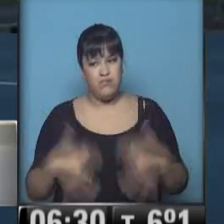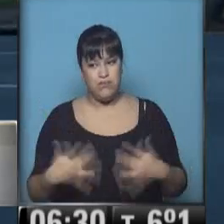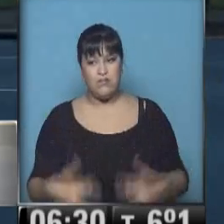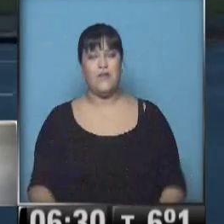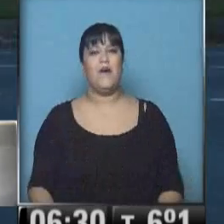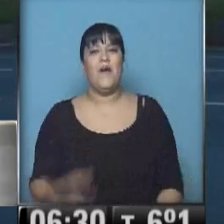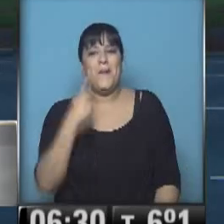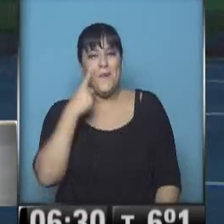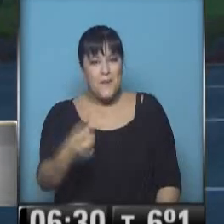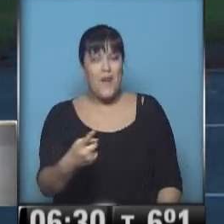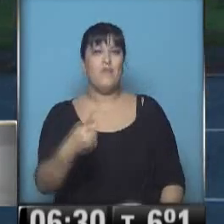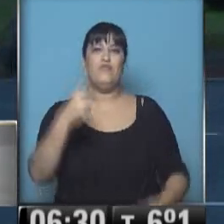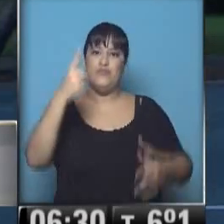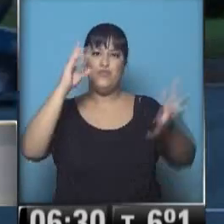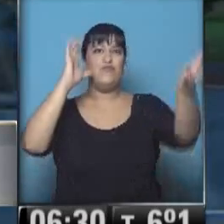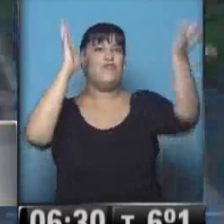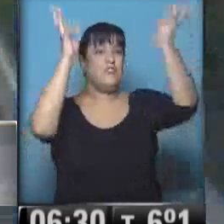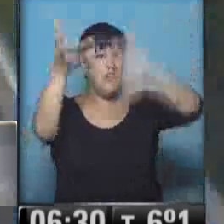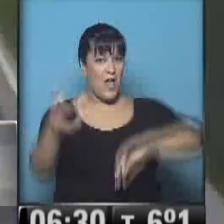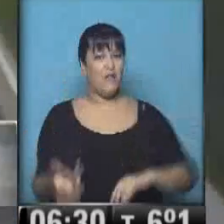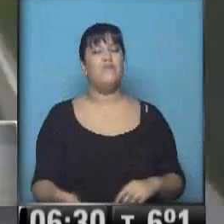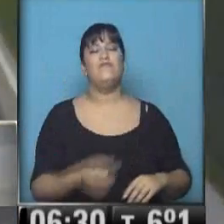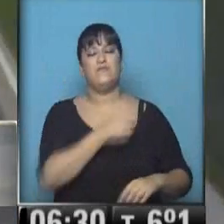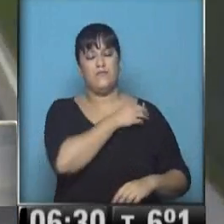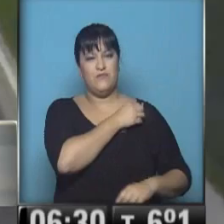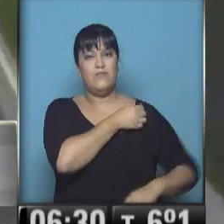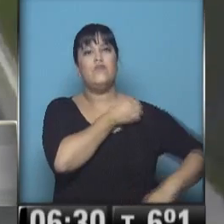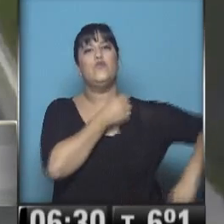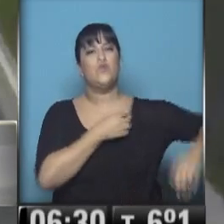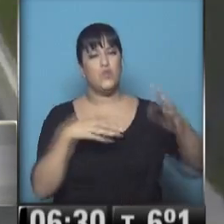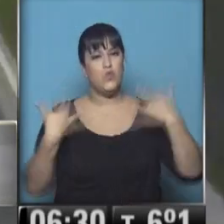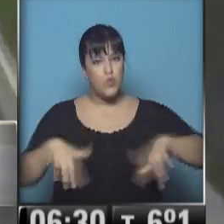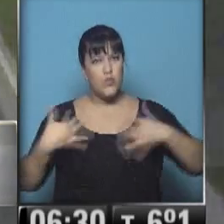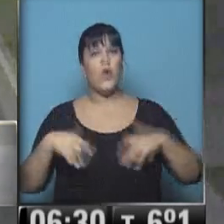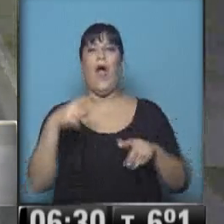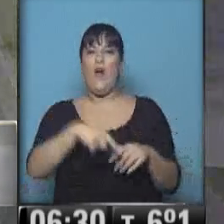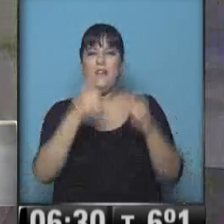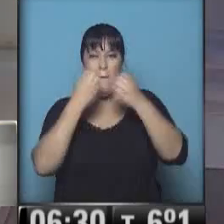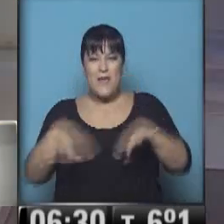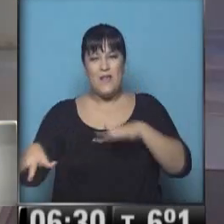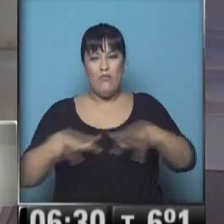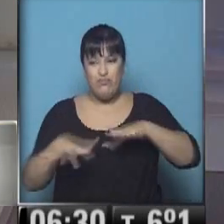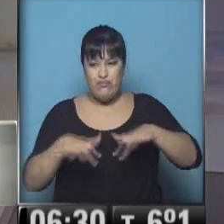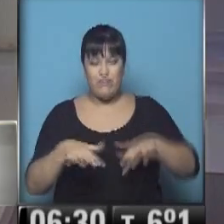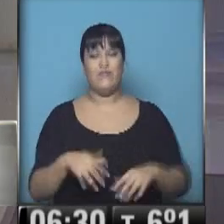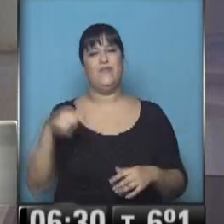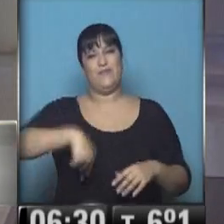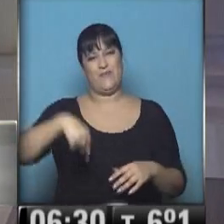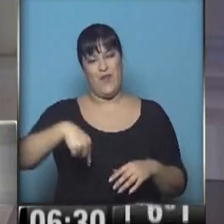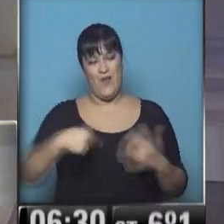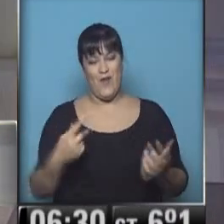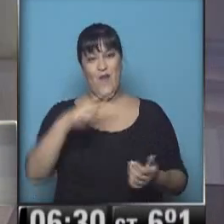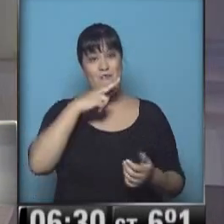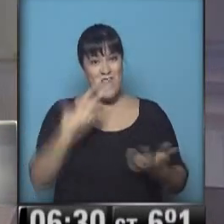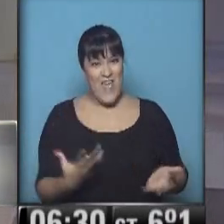ahí vemos el cielazo, ¿eh? Y ya, claro que sí, hay mucha actividad en la ciudad bien tempranito este viernes.